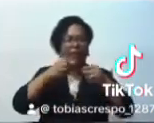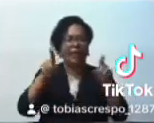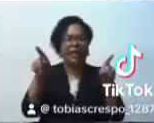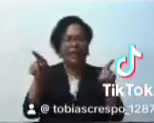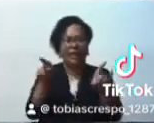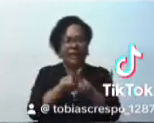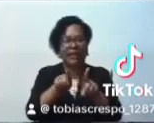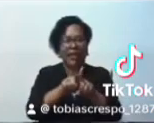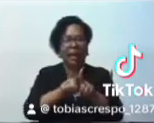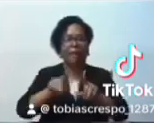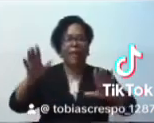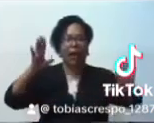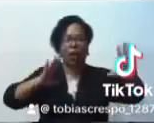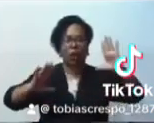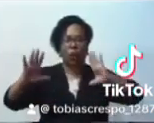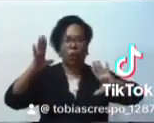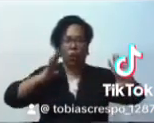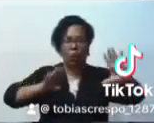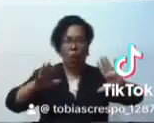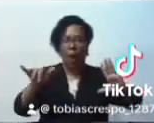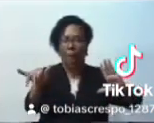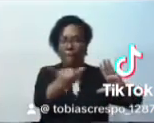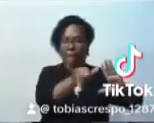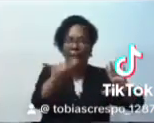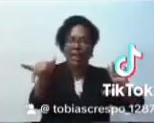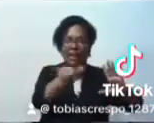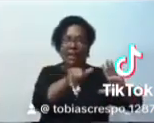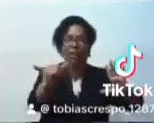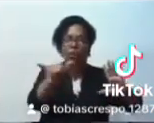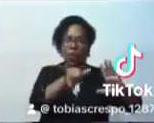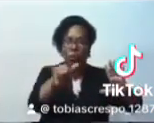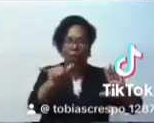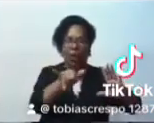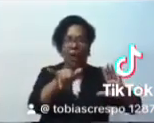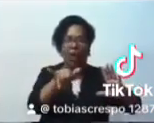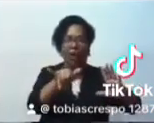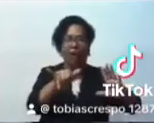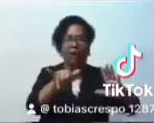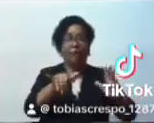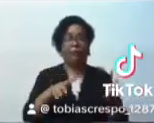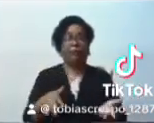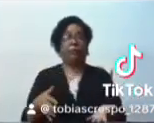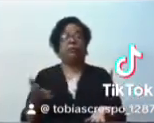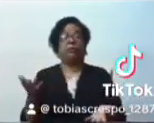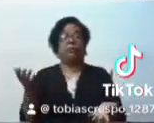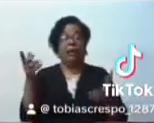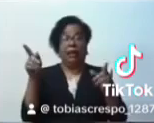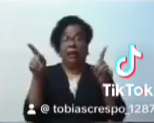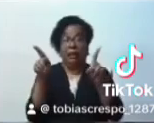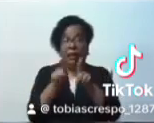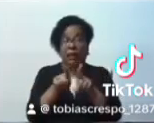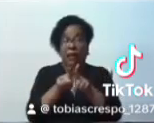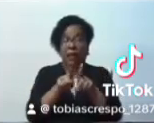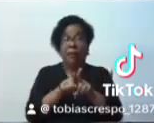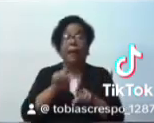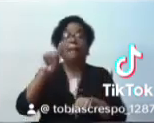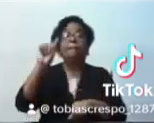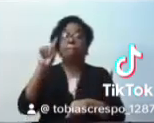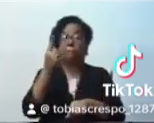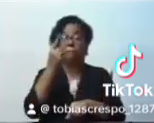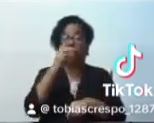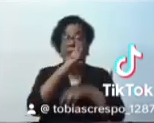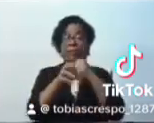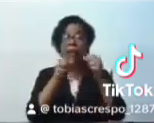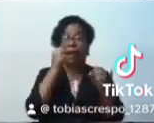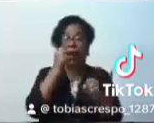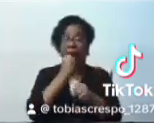las laptops del año virtual, el primer año virtual que no se entregaron ni las computadoras y donde se le han pagado a